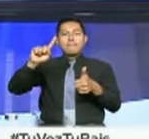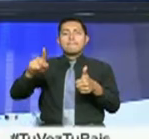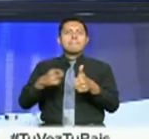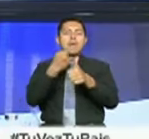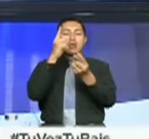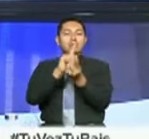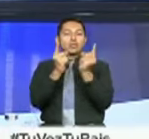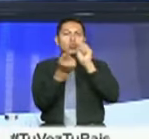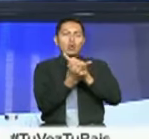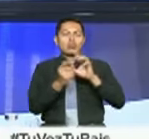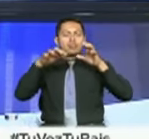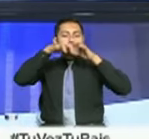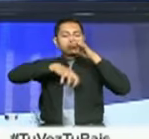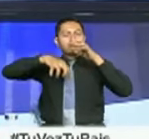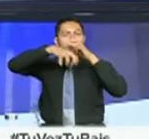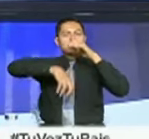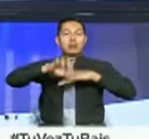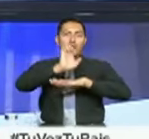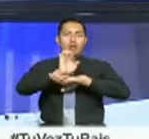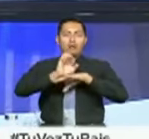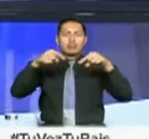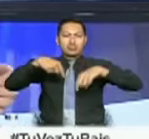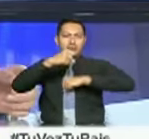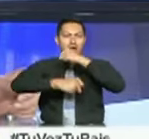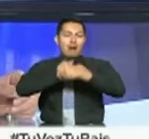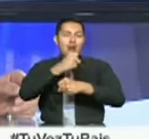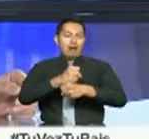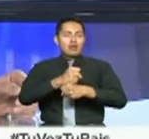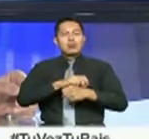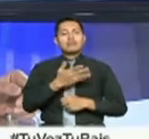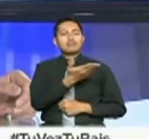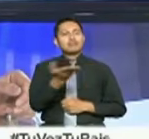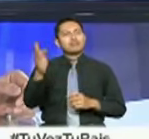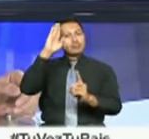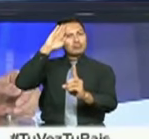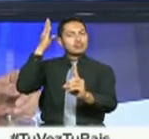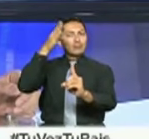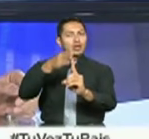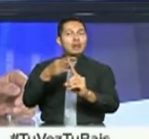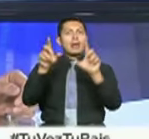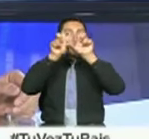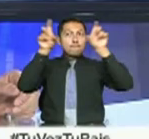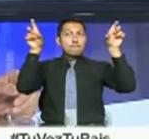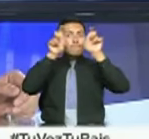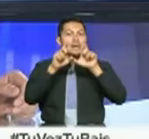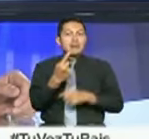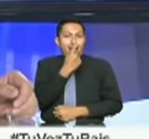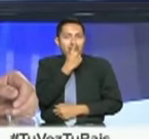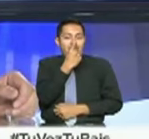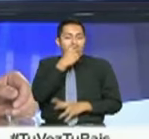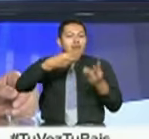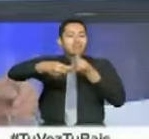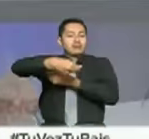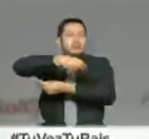Ecuador 2016. Esta cita tiene como objetivo despertar el interés de inversionistas para nuevos